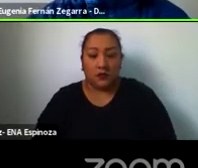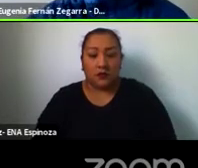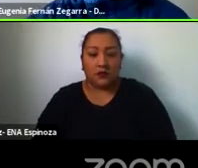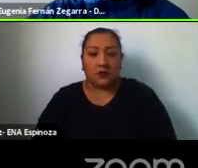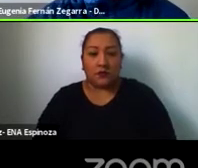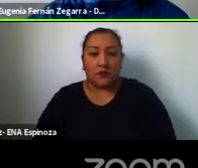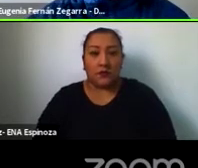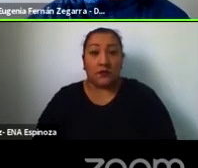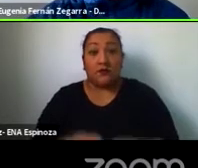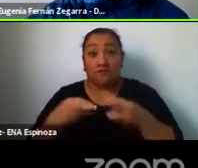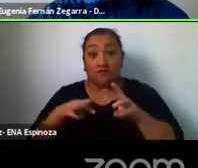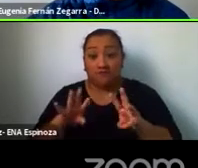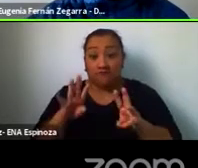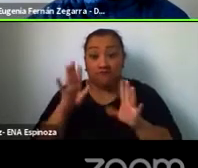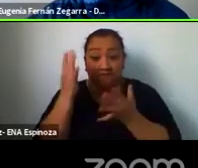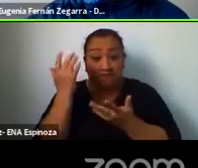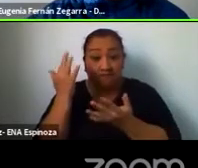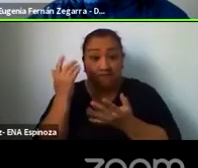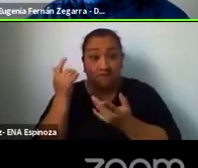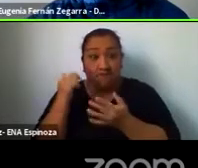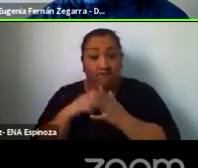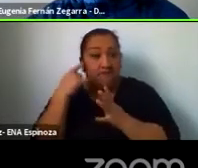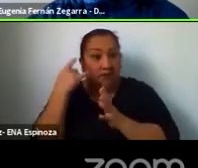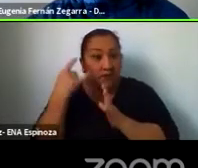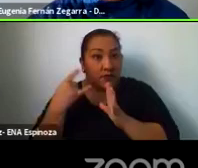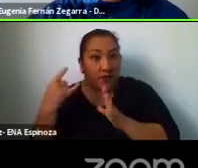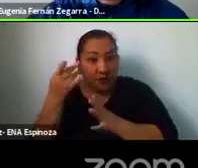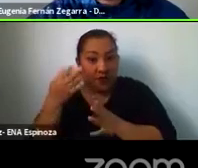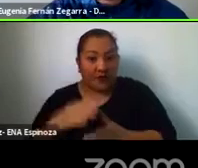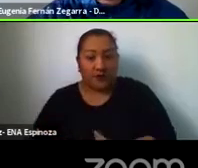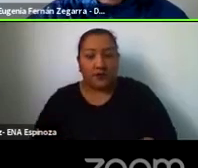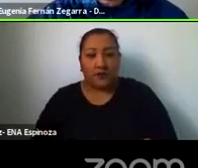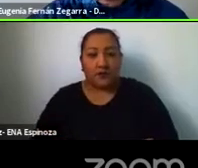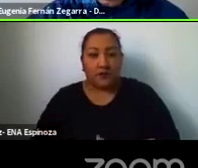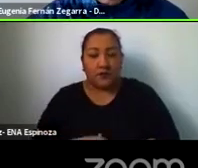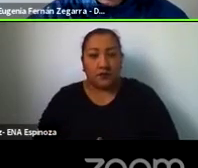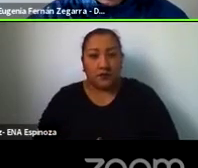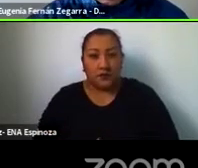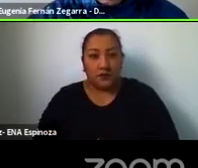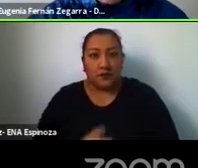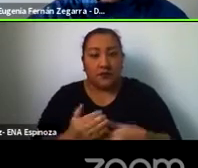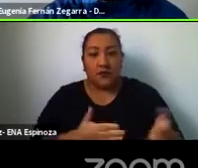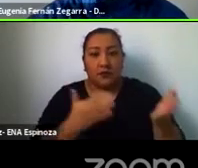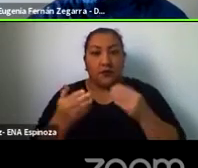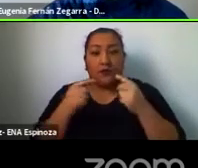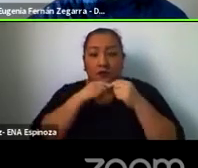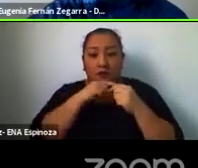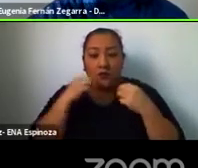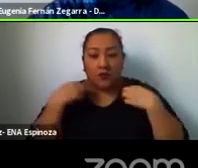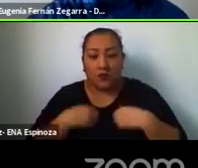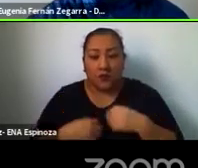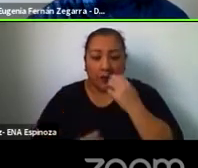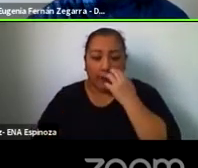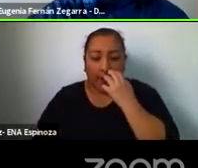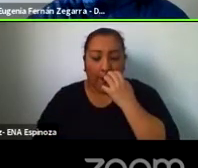Mientras vamos mejorando el audio con Janet, la invito a la doctora Lisbeth